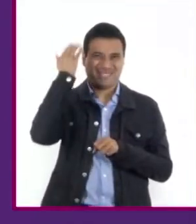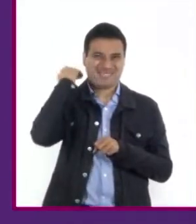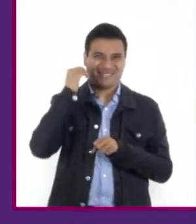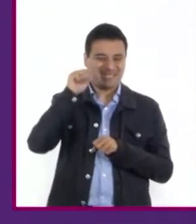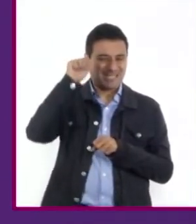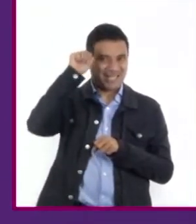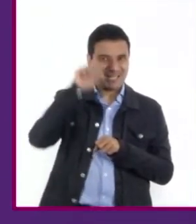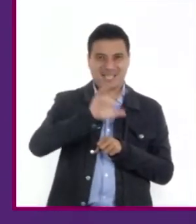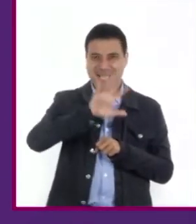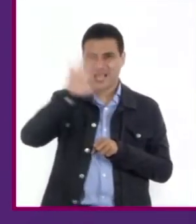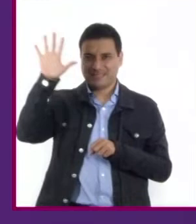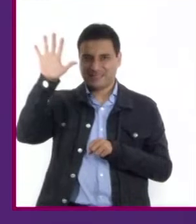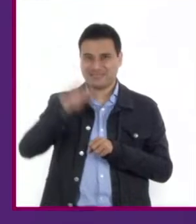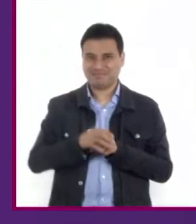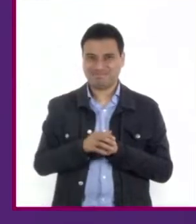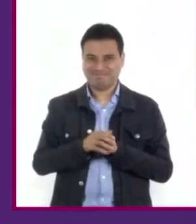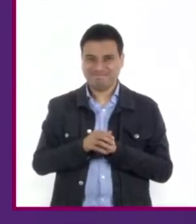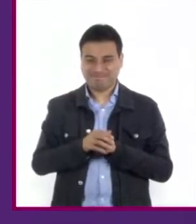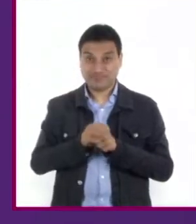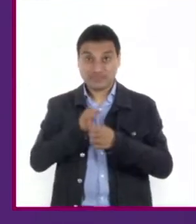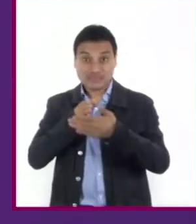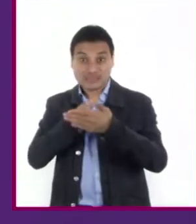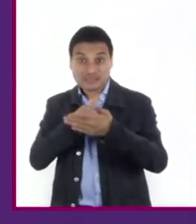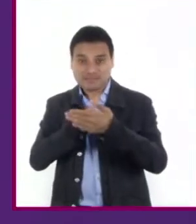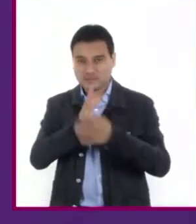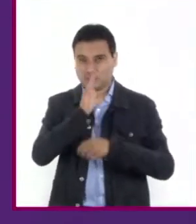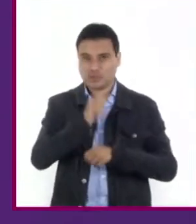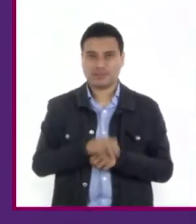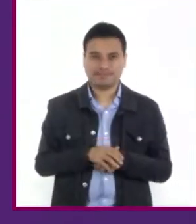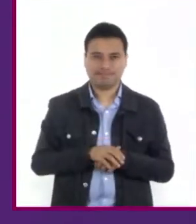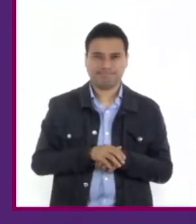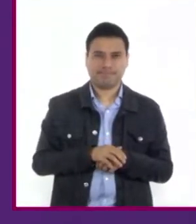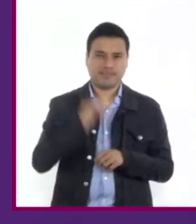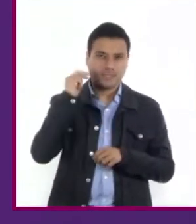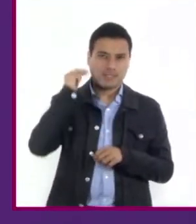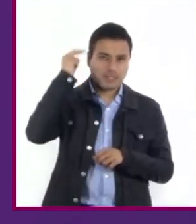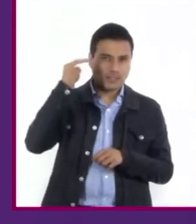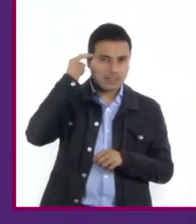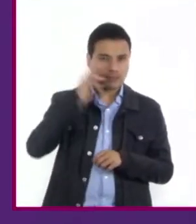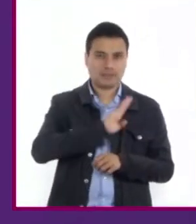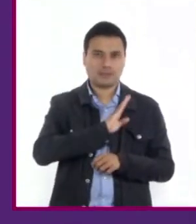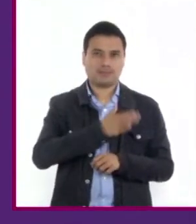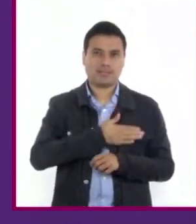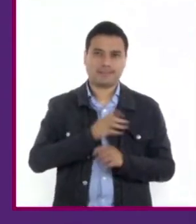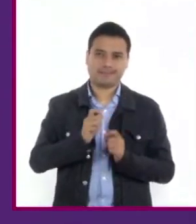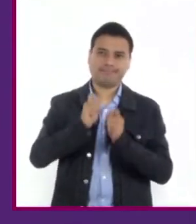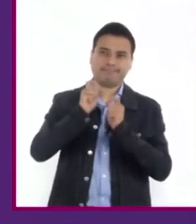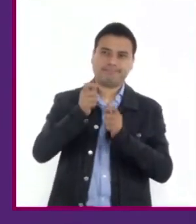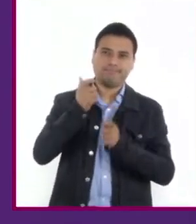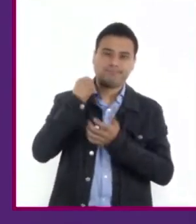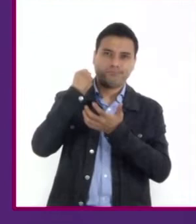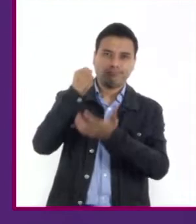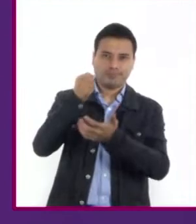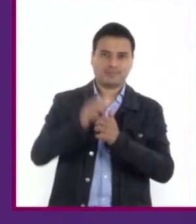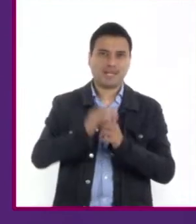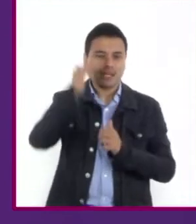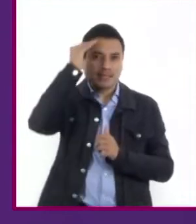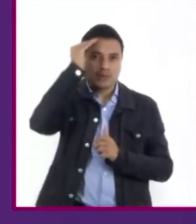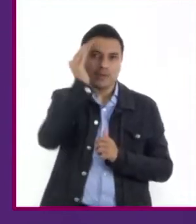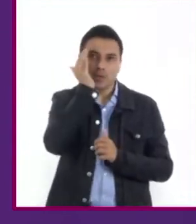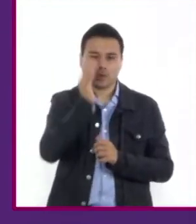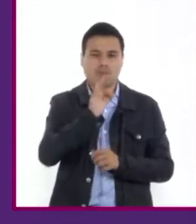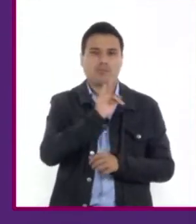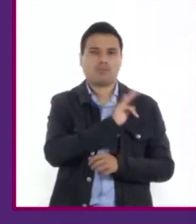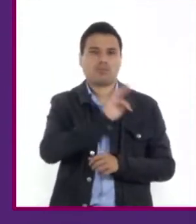asiática, los reyes de España financiaron a Cristóbal Colón para la búsqueda de nuevas rutas hacia el oriente. Esto